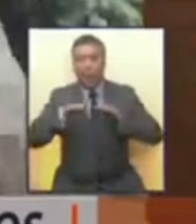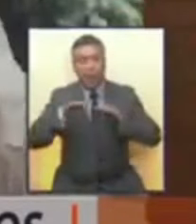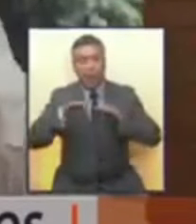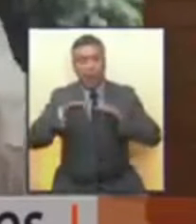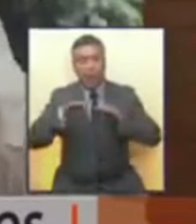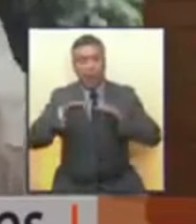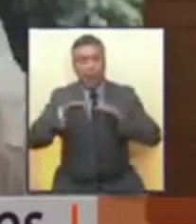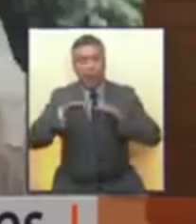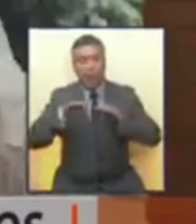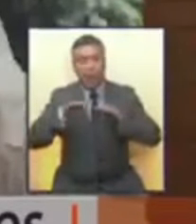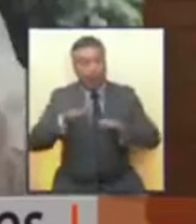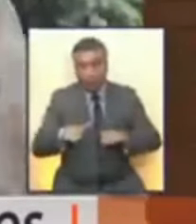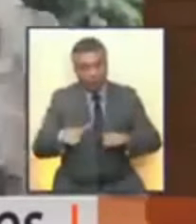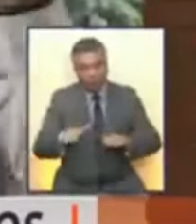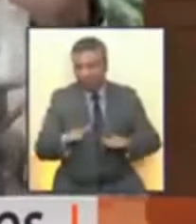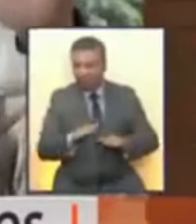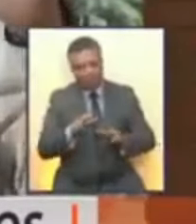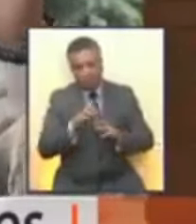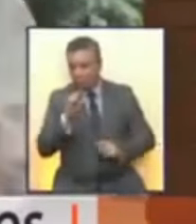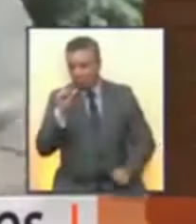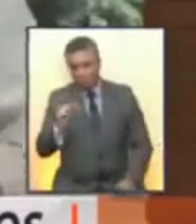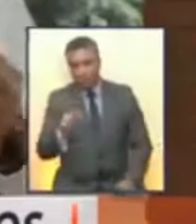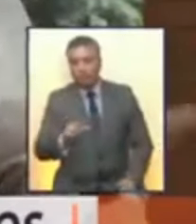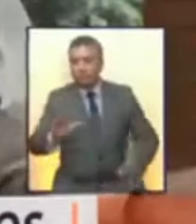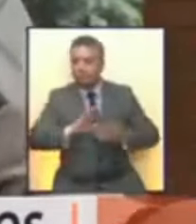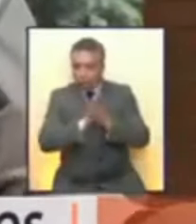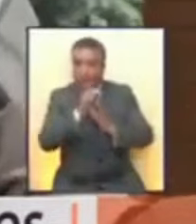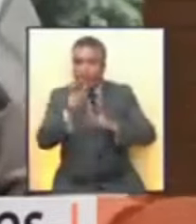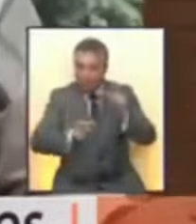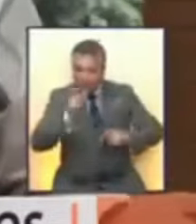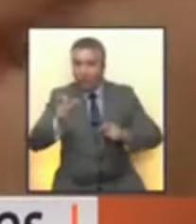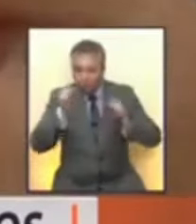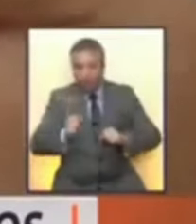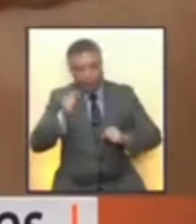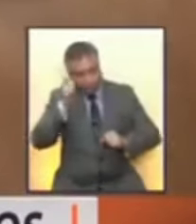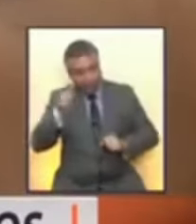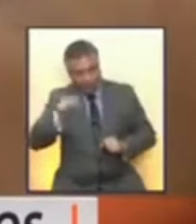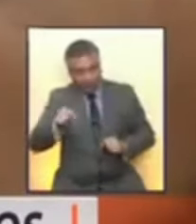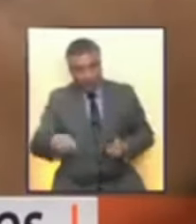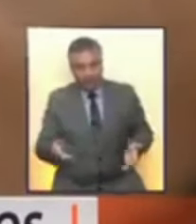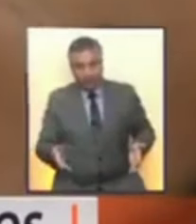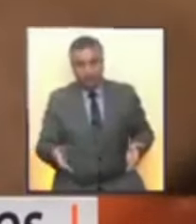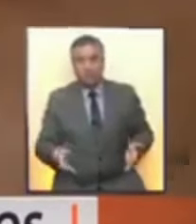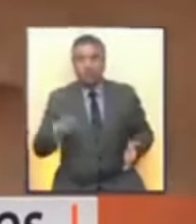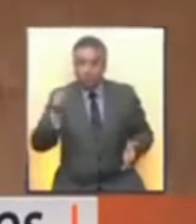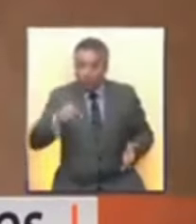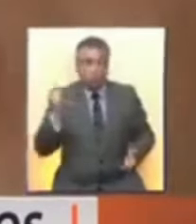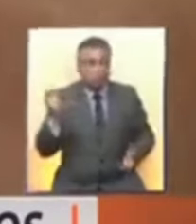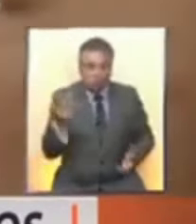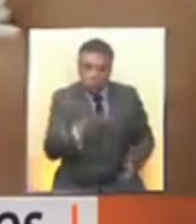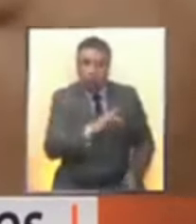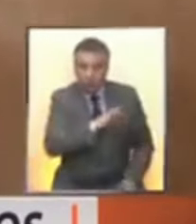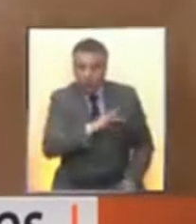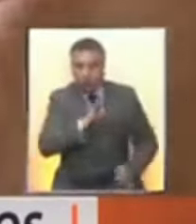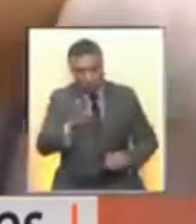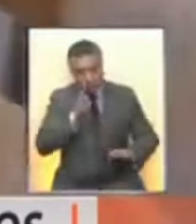Sí, amigo, siempre pasa lo mismo. Todas las personas tienen la visión de poder entender este producto. Como muchos chilenos, fue a buscar